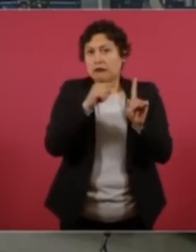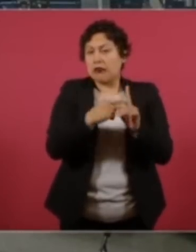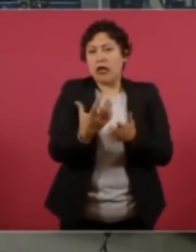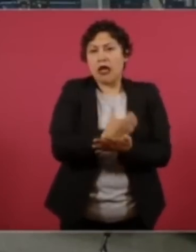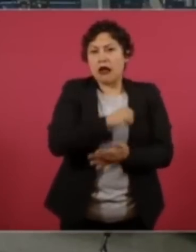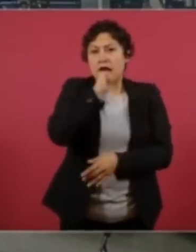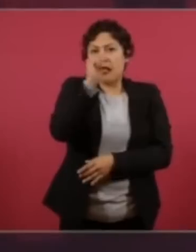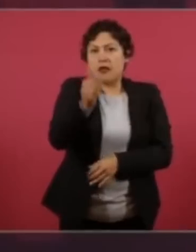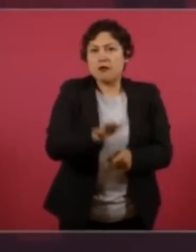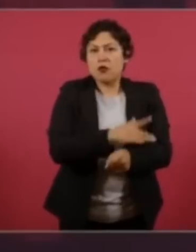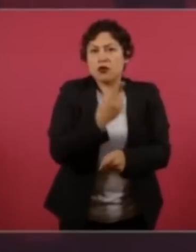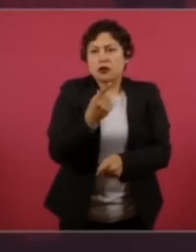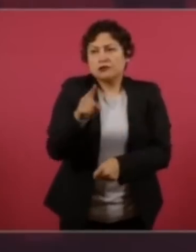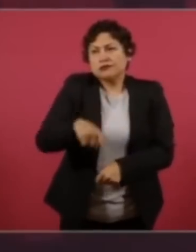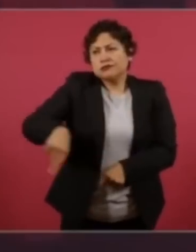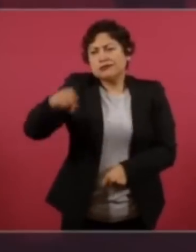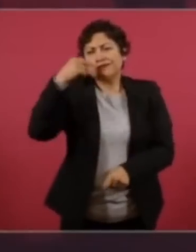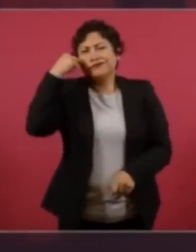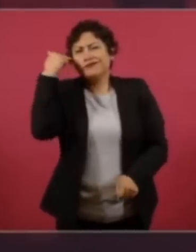Muy corruptos